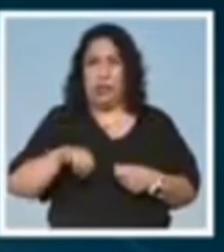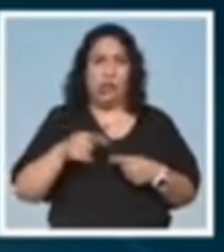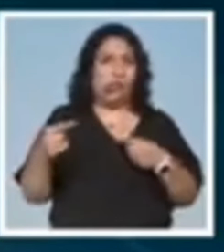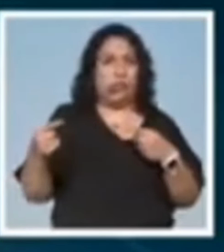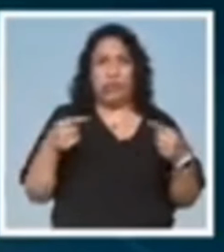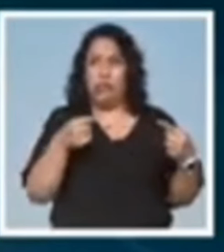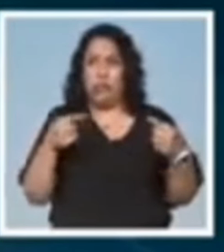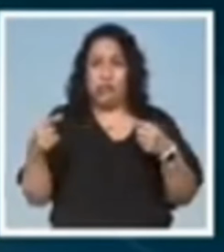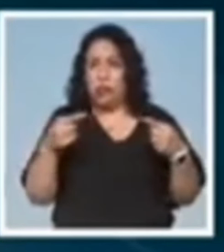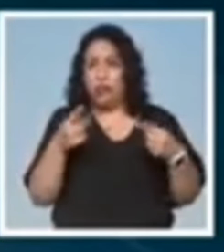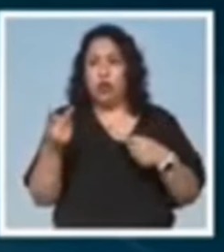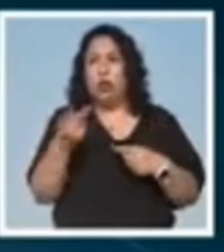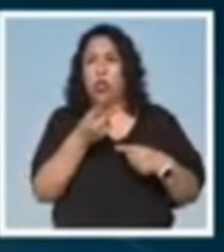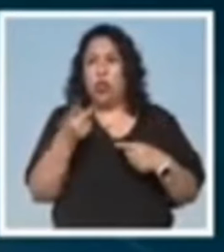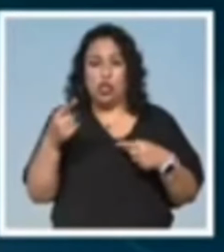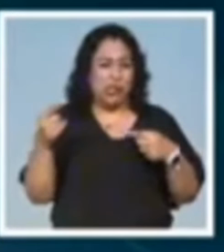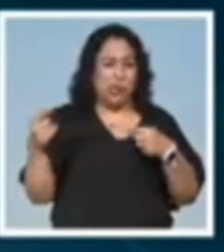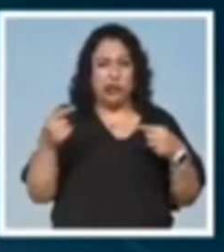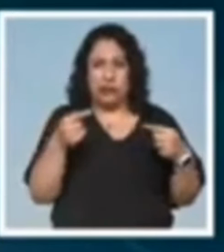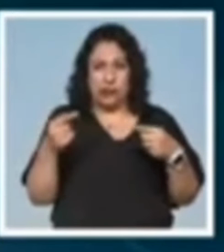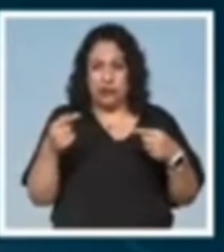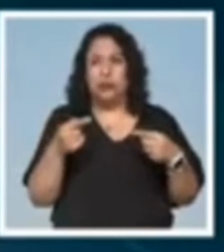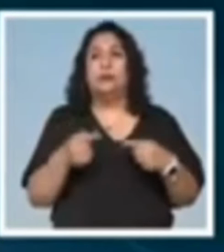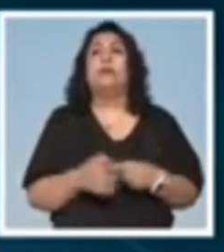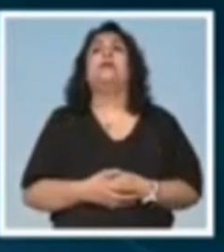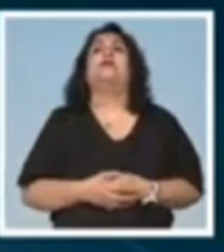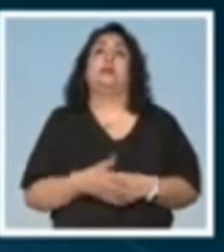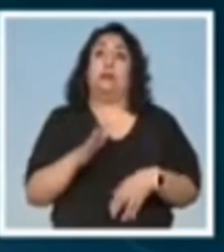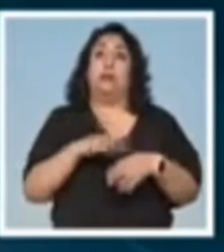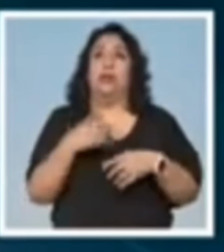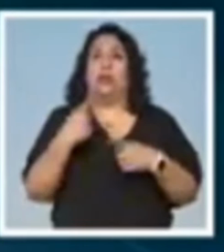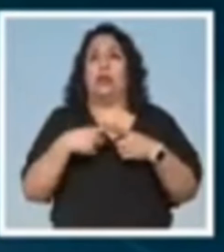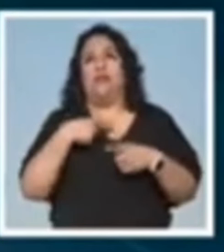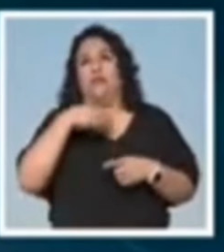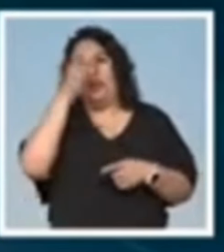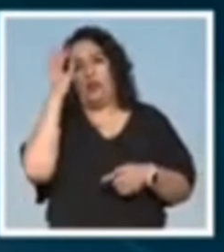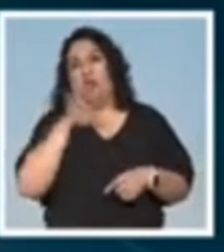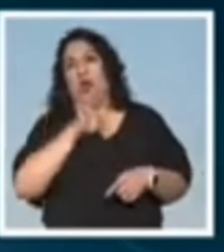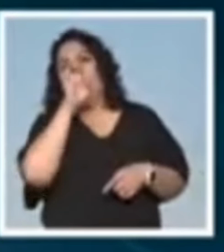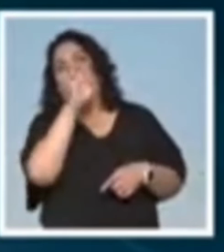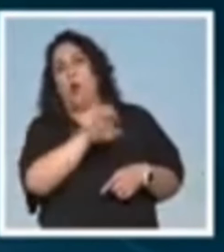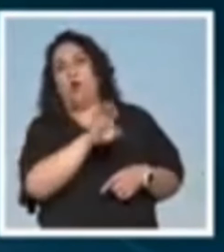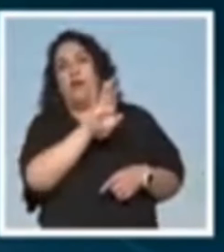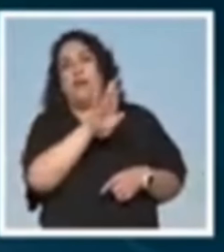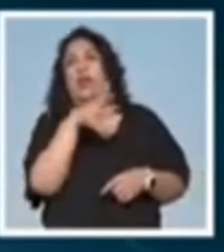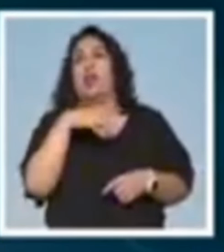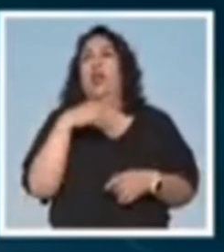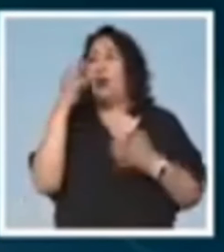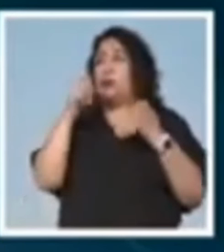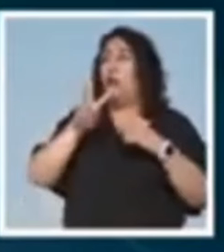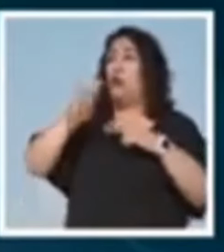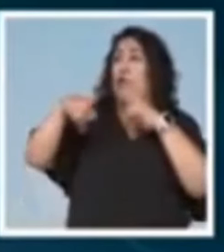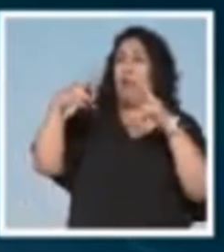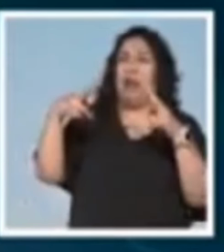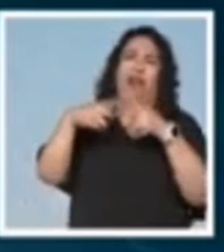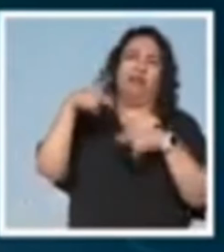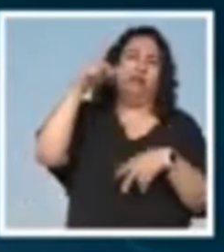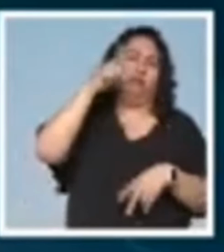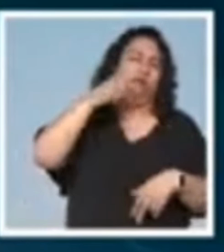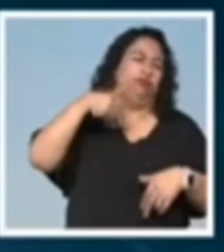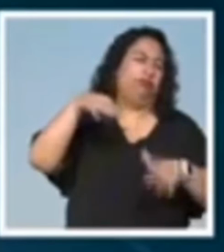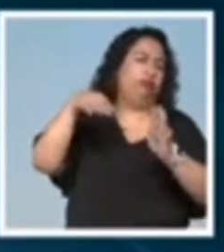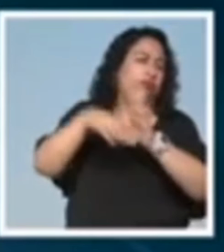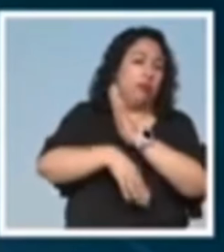encuentro y desencuentro, porque los dos, sobre todo Frida acabó odiando a Breton por la exposición que dio en París, que fue un fracaso y